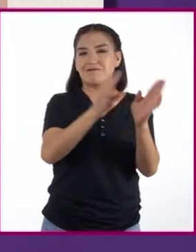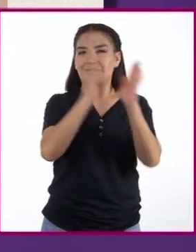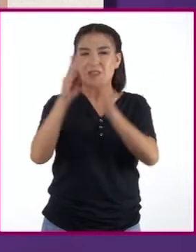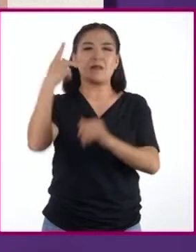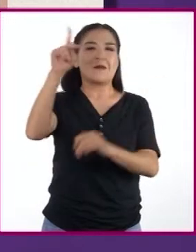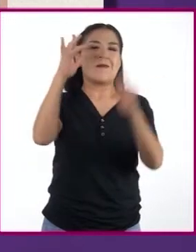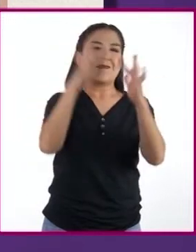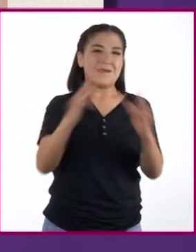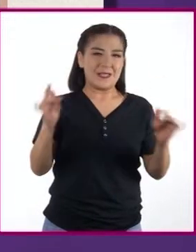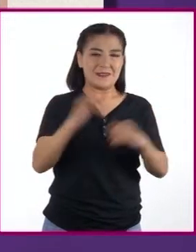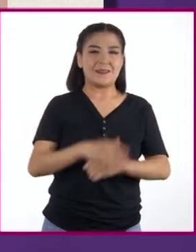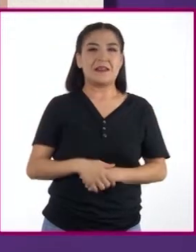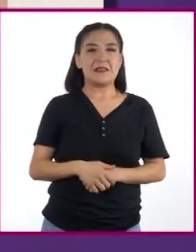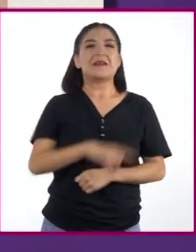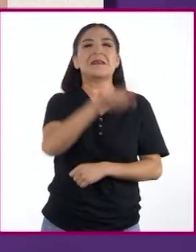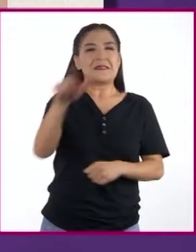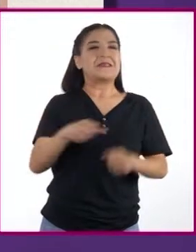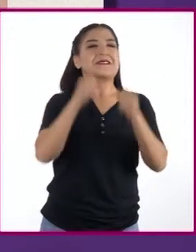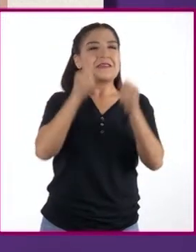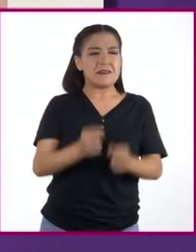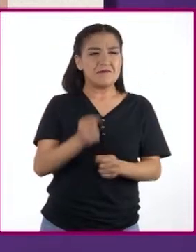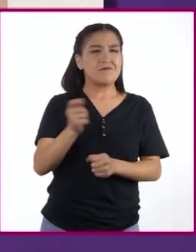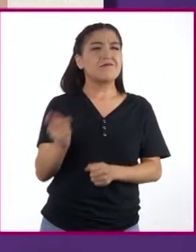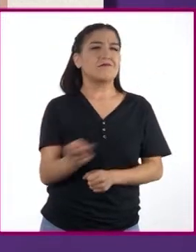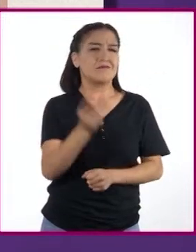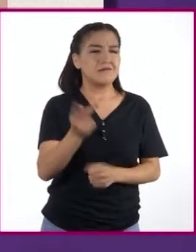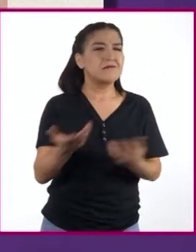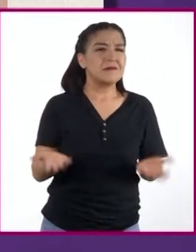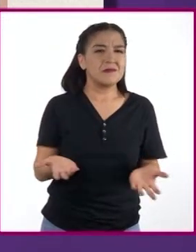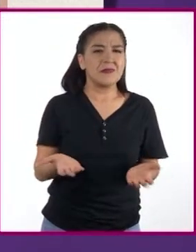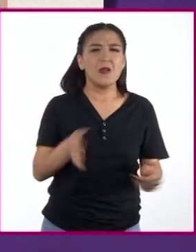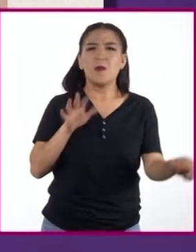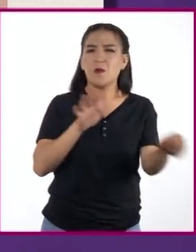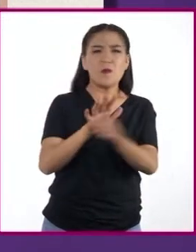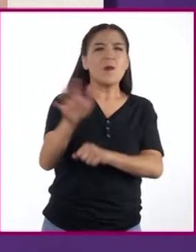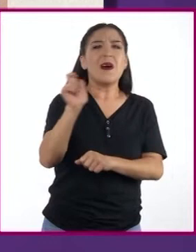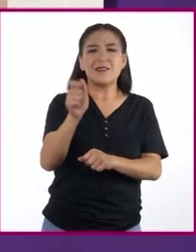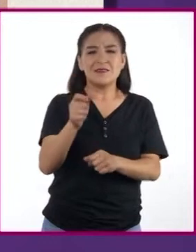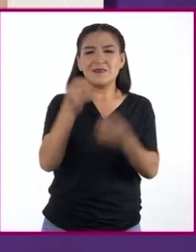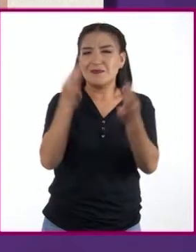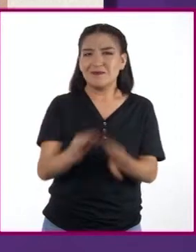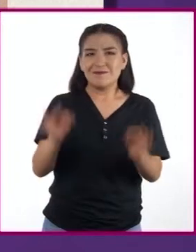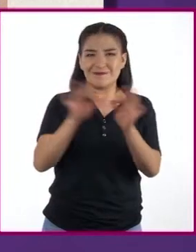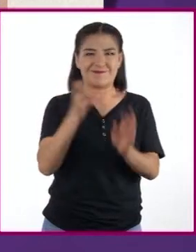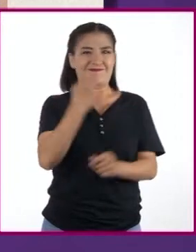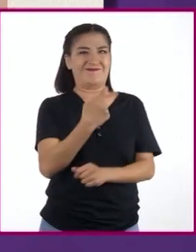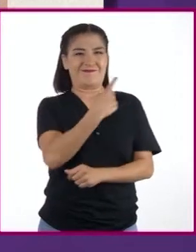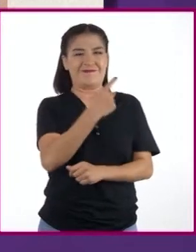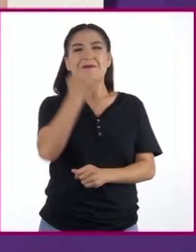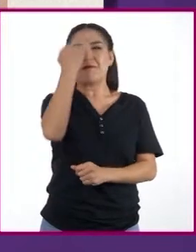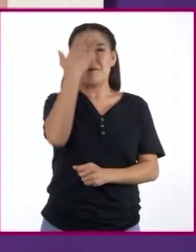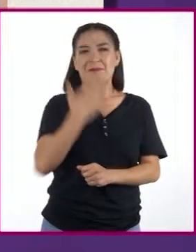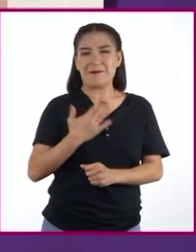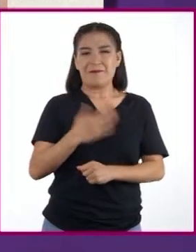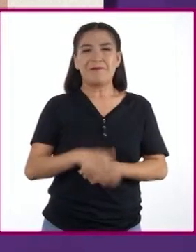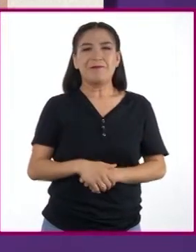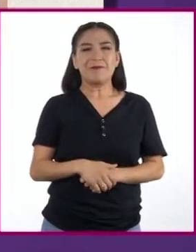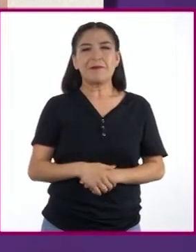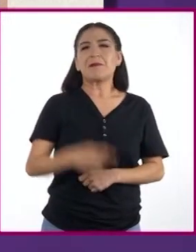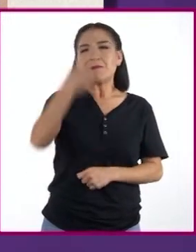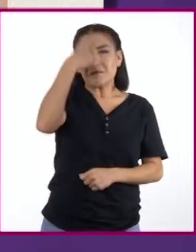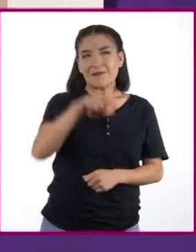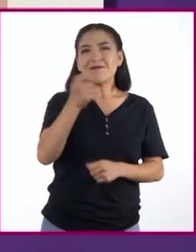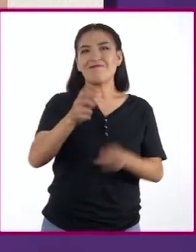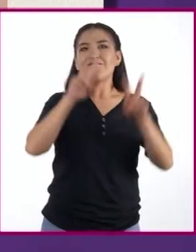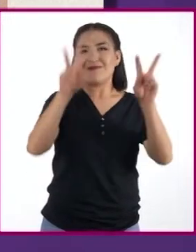Francia. Seguramente se estarán preguntando, ¿cuál es la relevancia de la imagen de este códice para